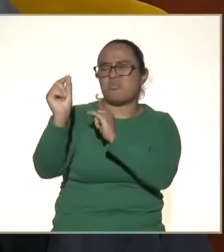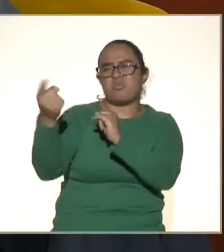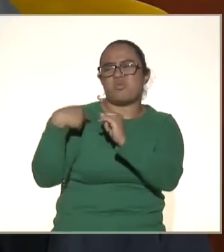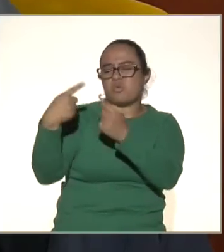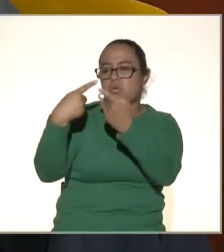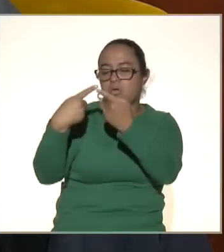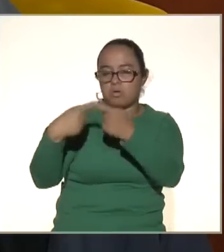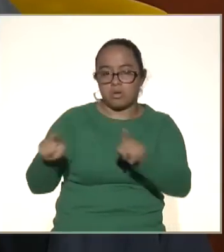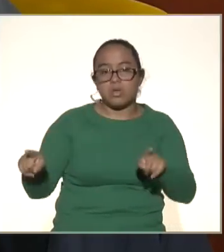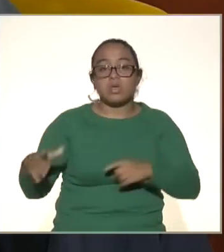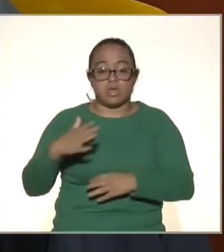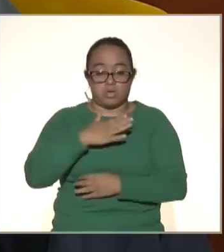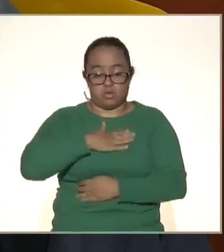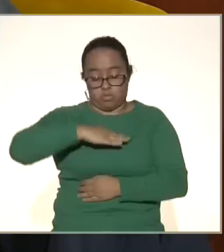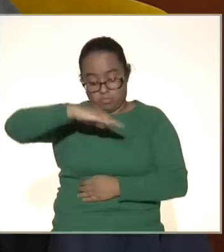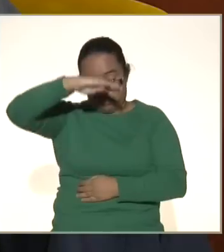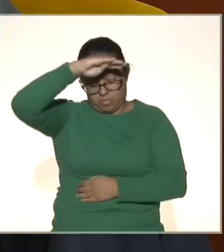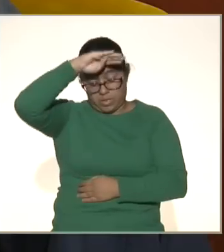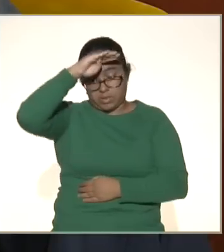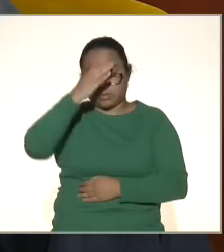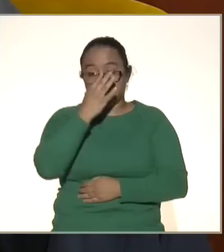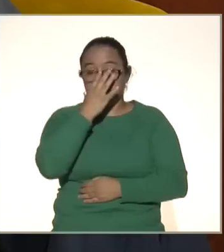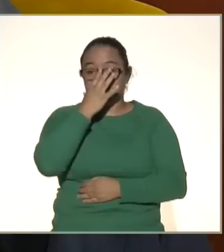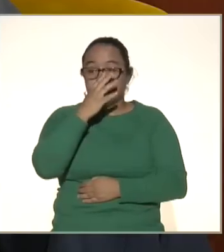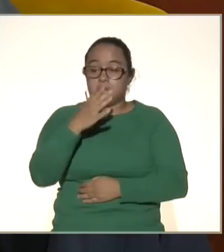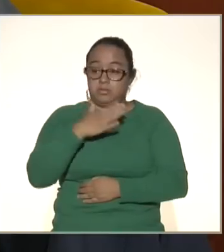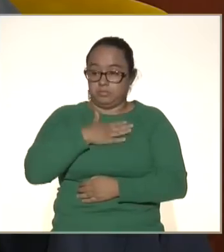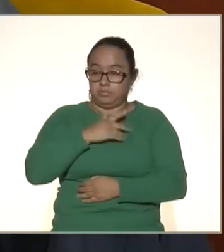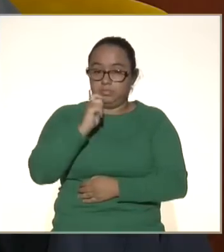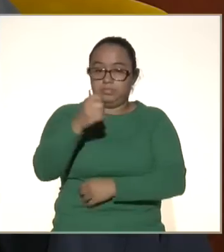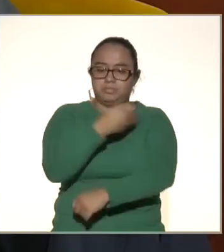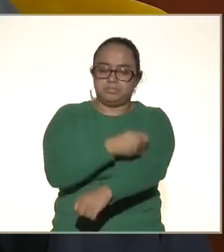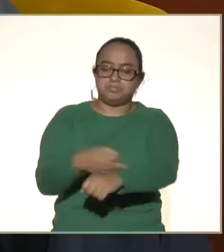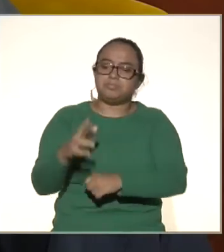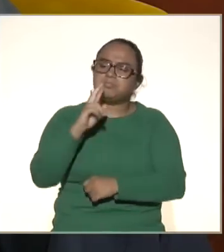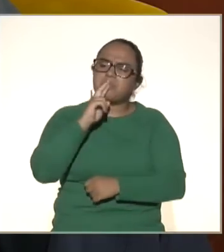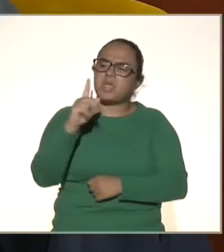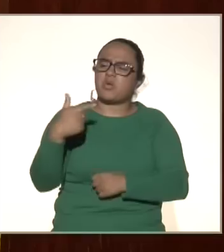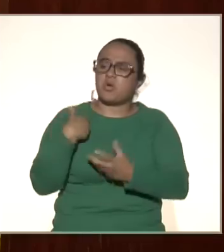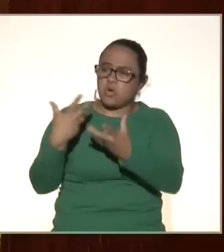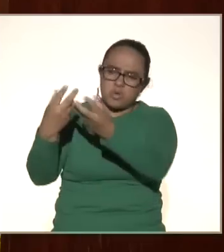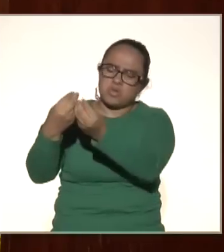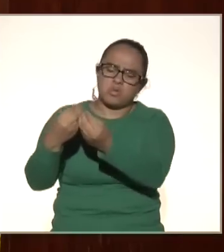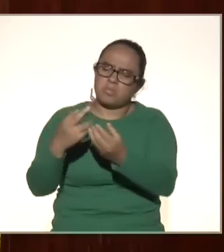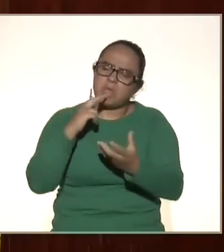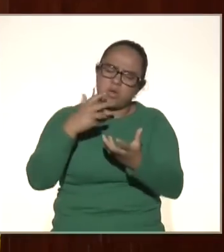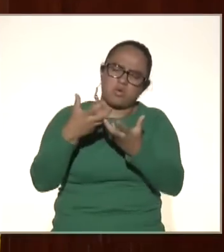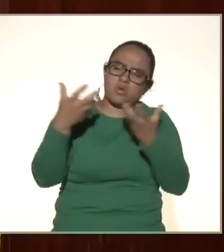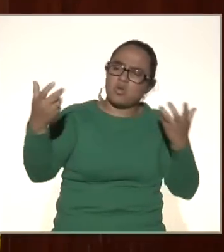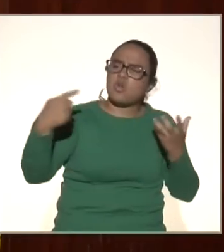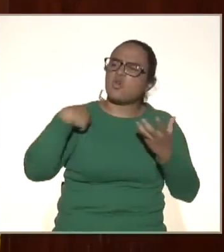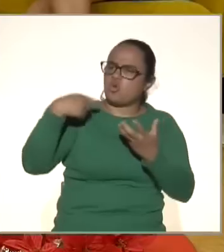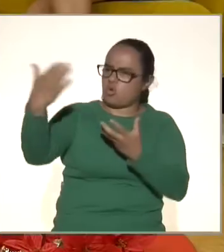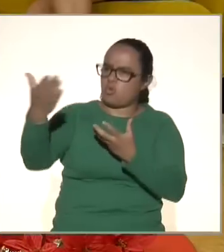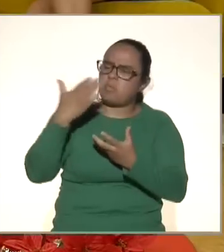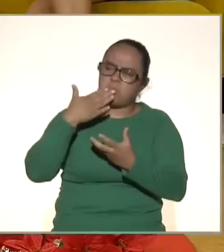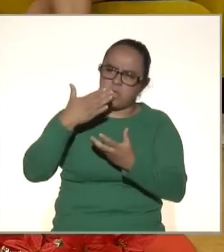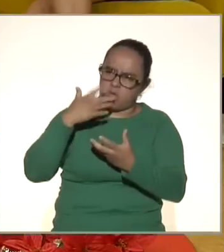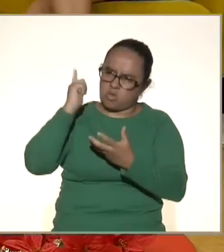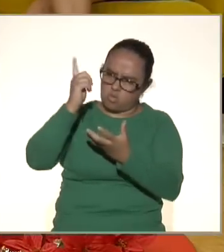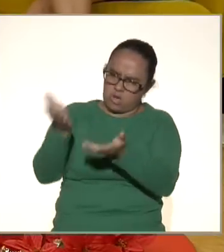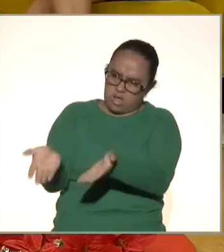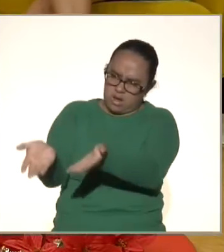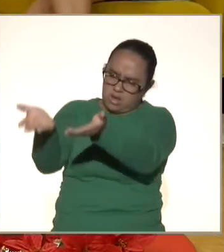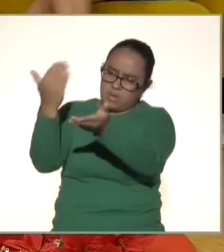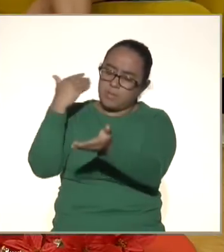Y considero que para mí, para mi familia, es mejor estar aquí. Les deseo el bien, pero no critiques de dónde